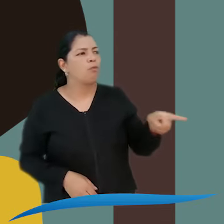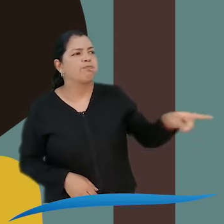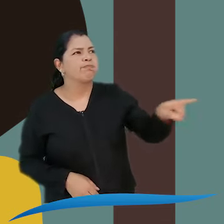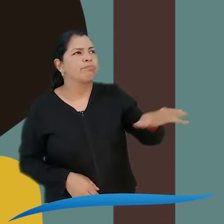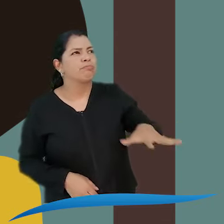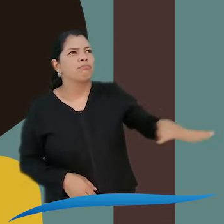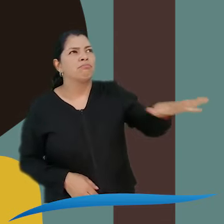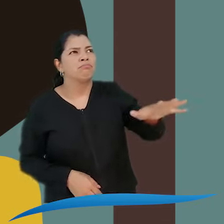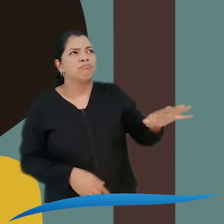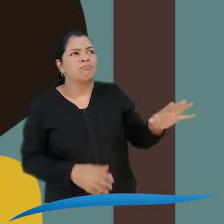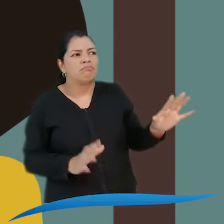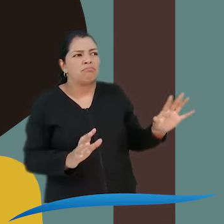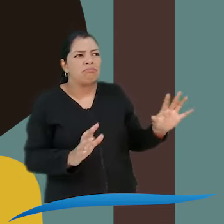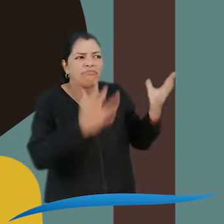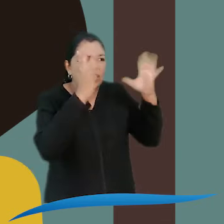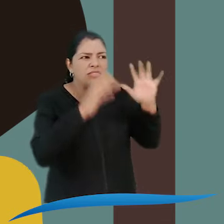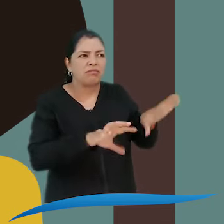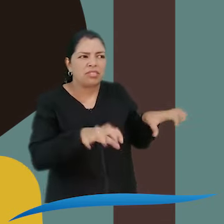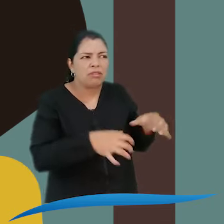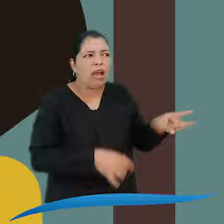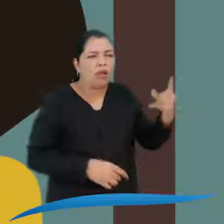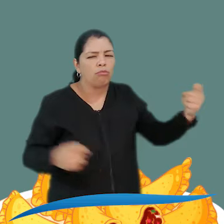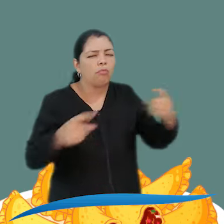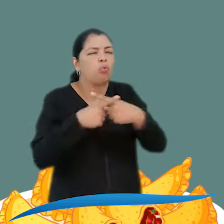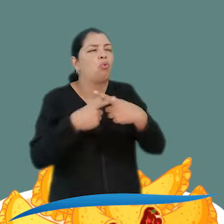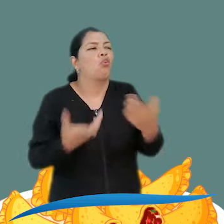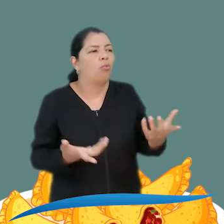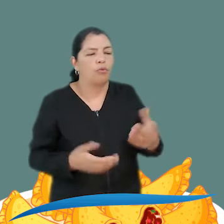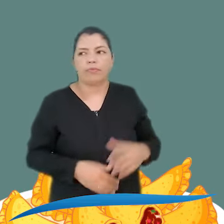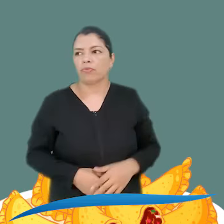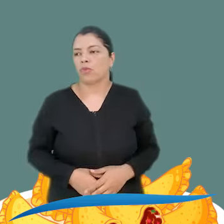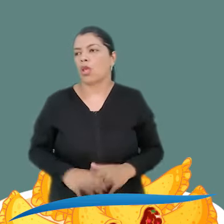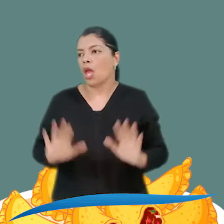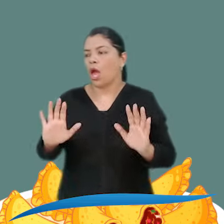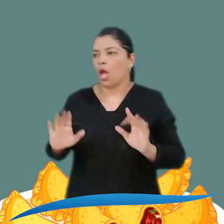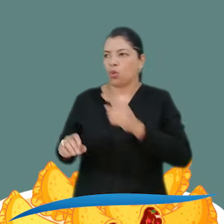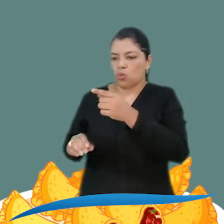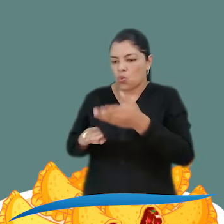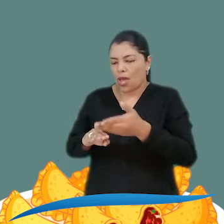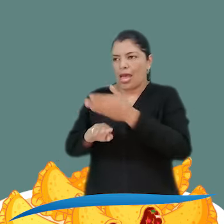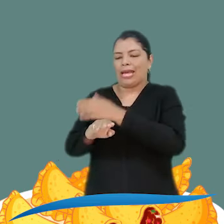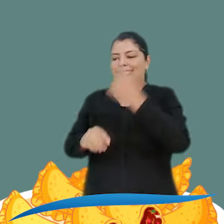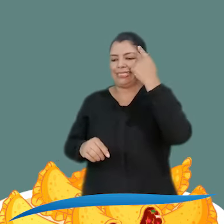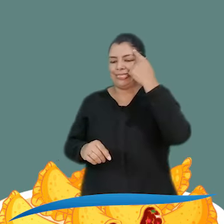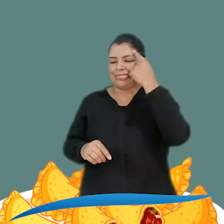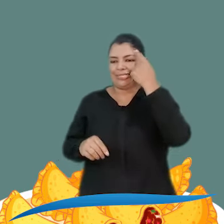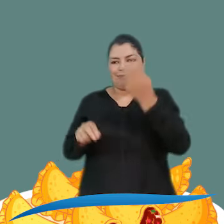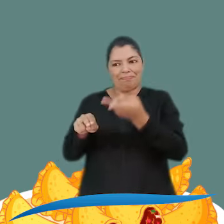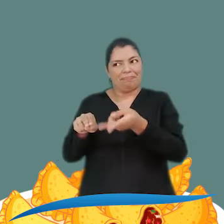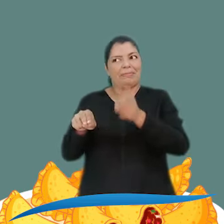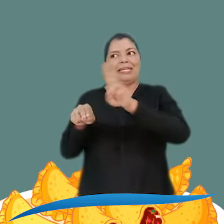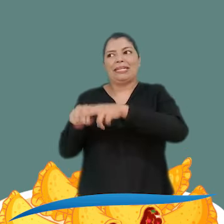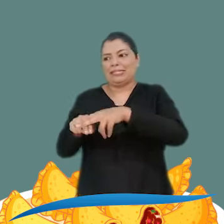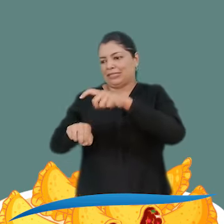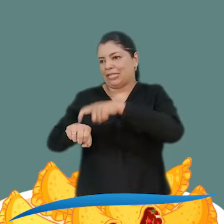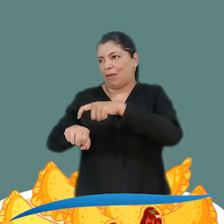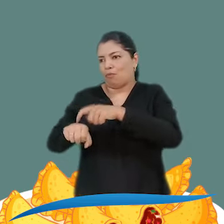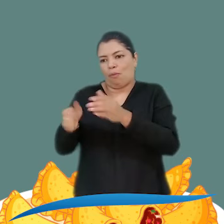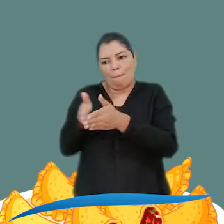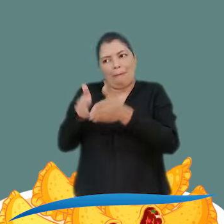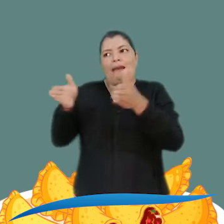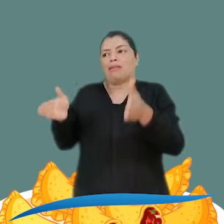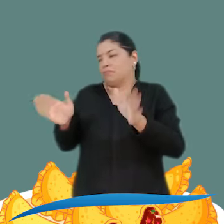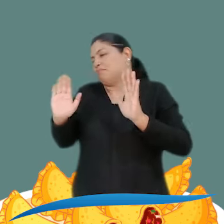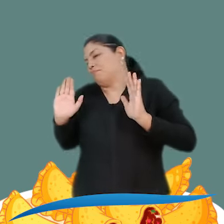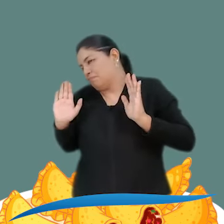de elección se cruza con festividades o eventos? En ese caso, se contempla un tiempo adecuado para su óptima ejecución y